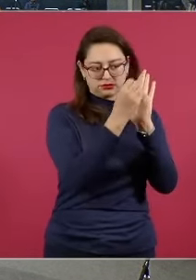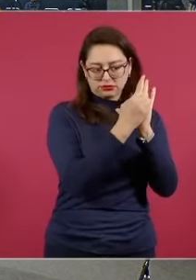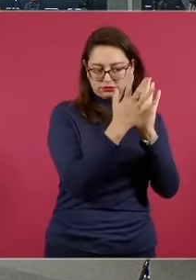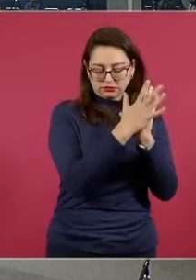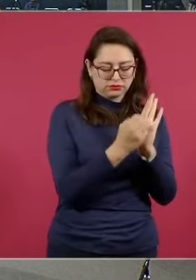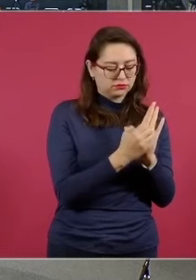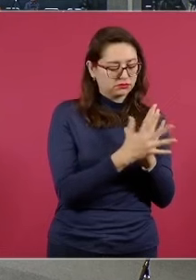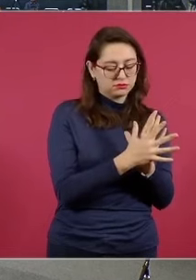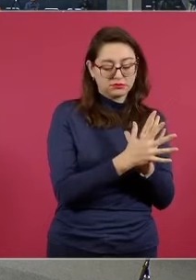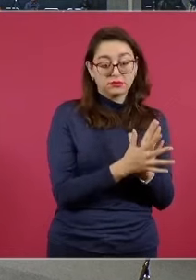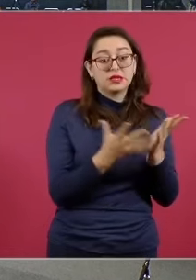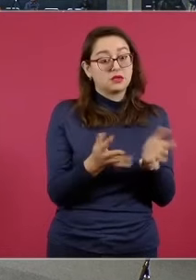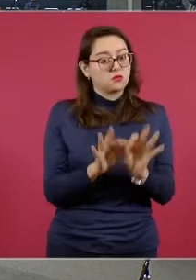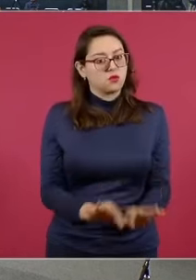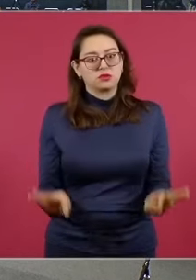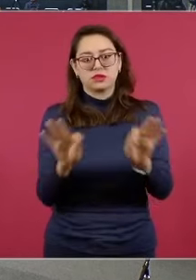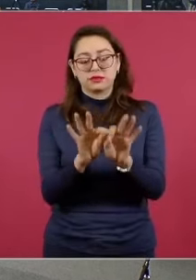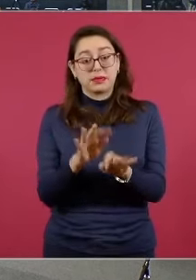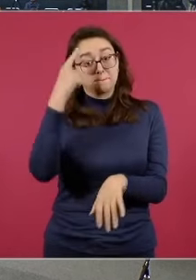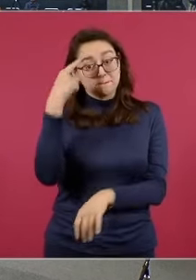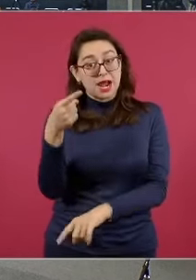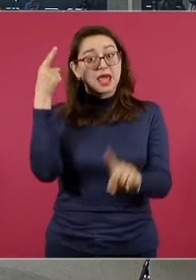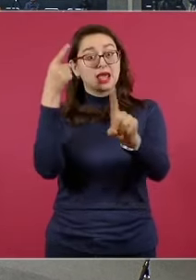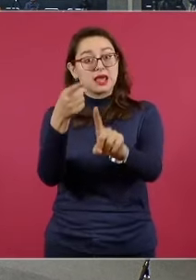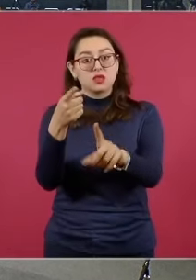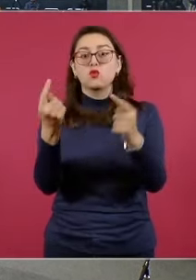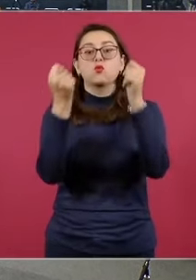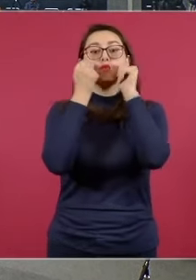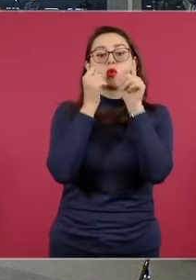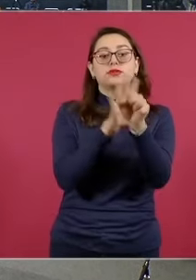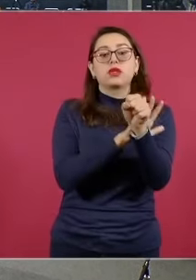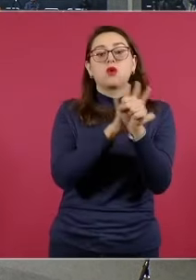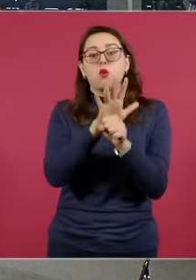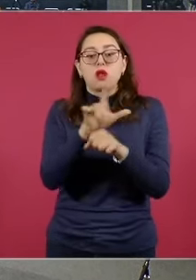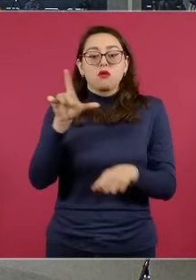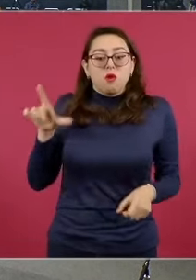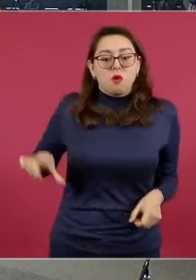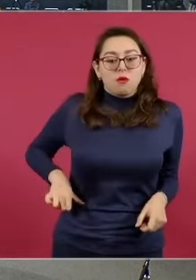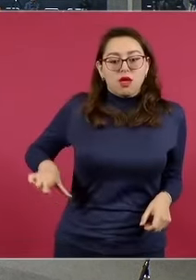tengan que entregar la pensión a los adultos mayores.